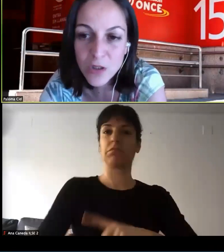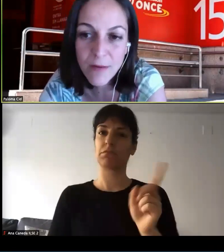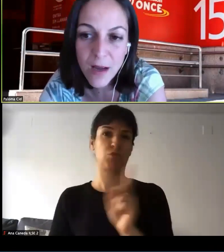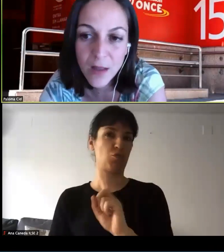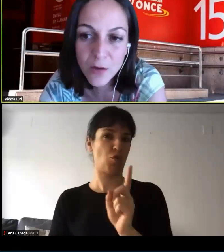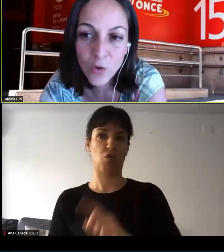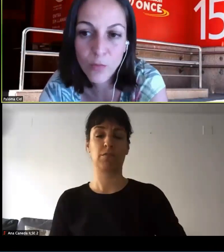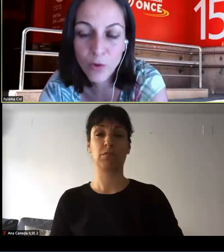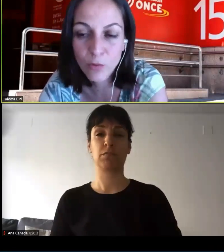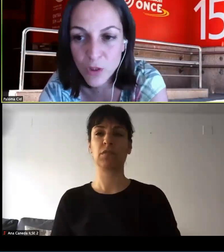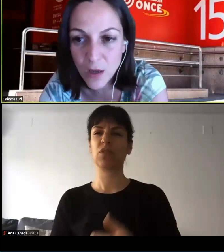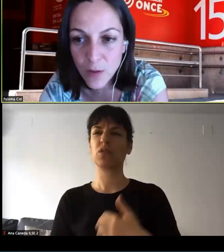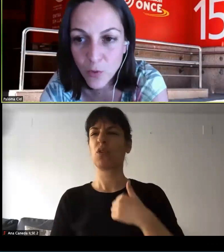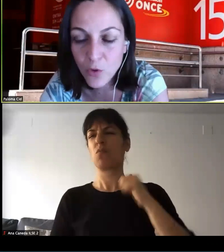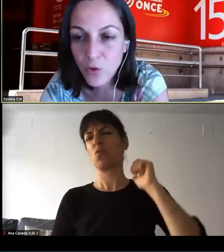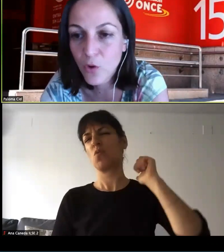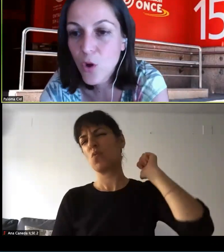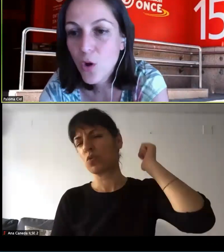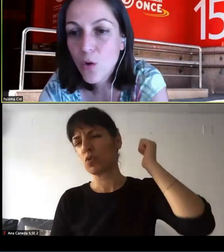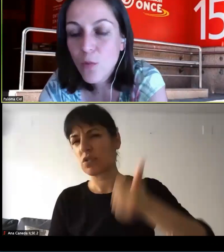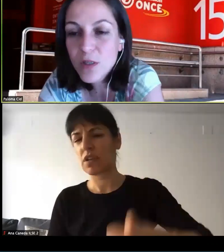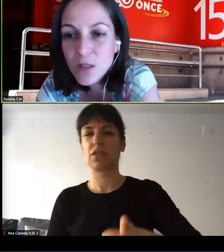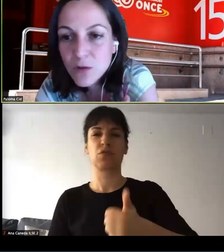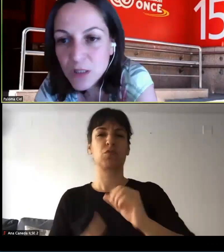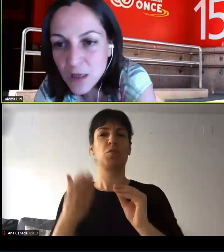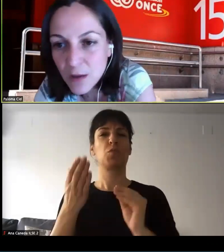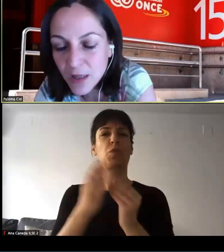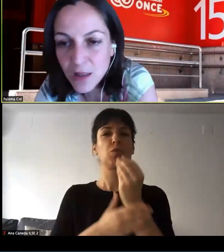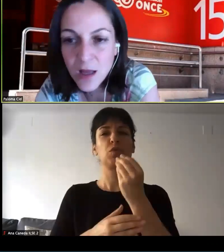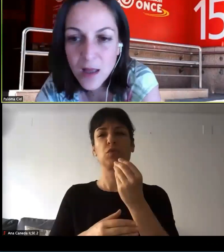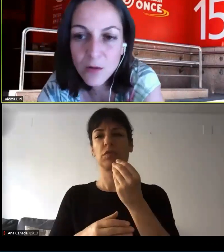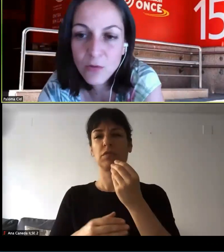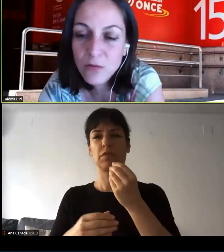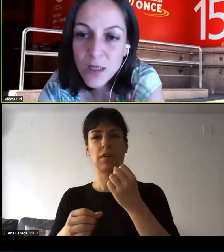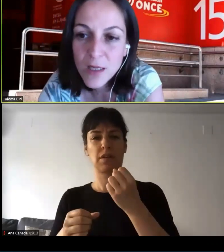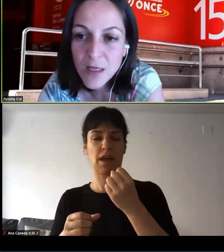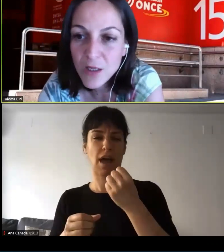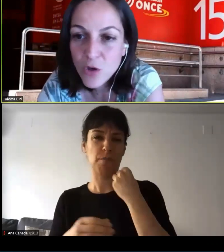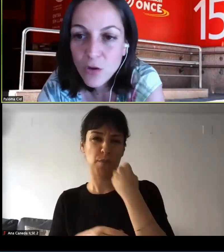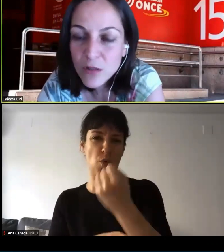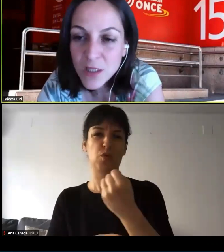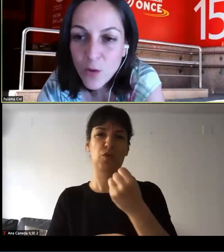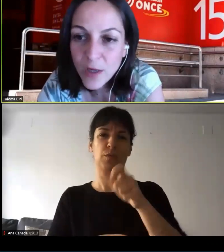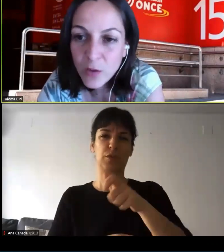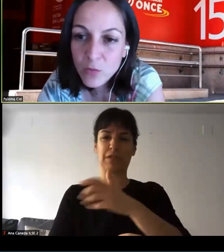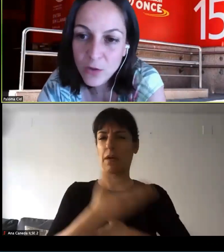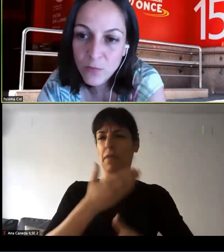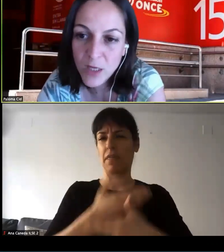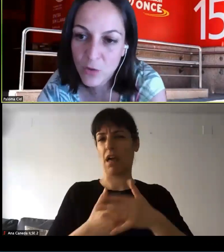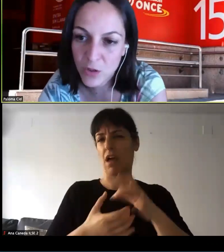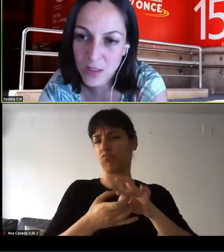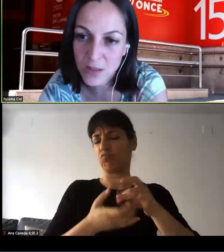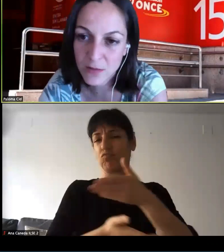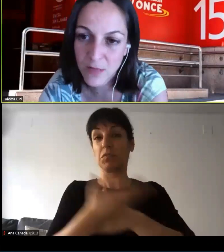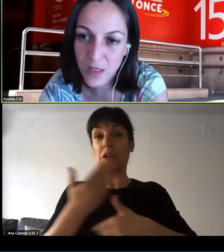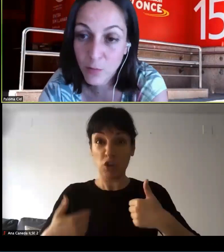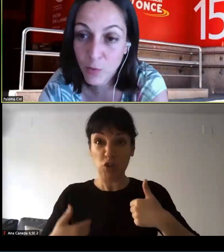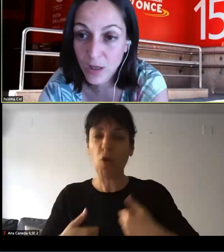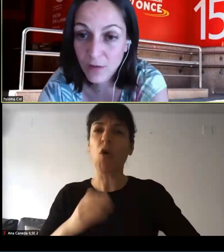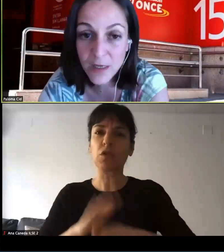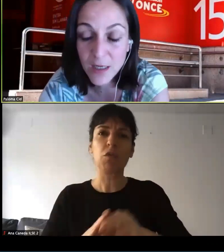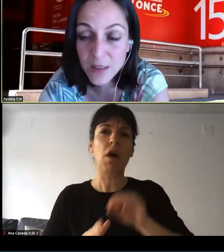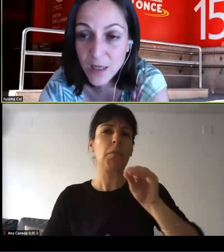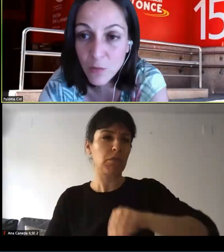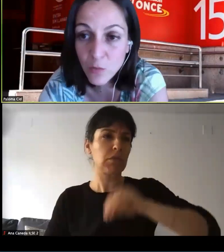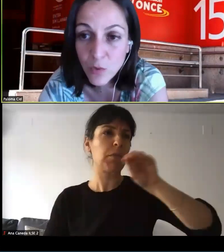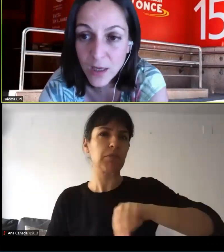años trabajando con productos de apoyo, con personas con discapacidad, y yo sigo preguntando 1000 cosas, ¿vale? Porque al